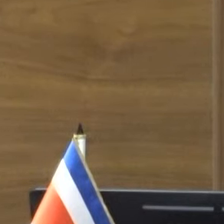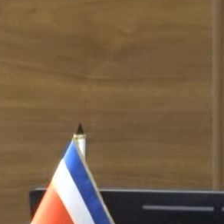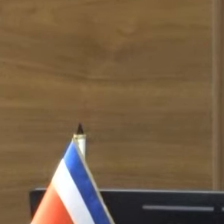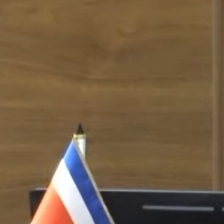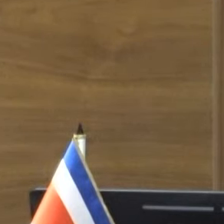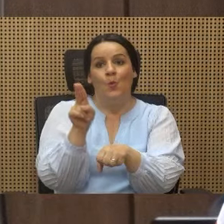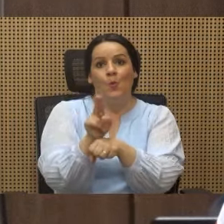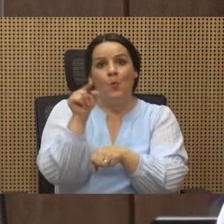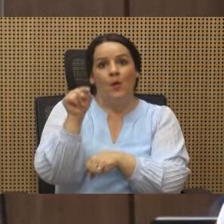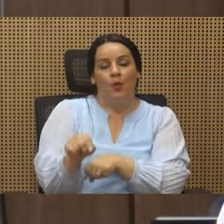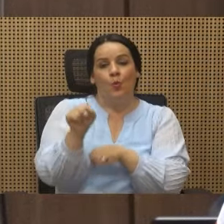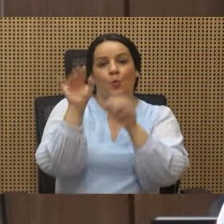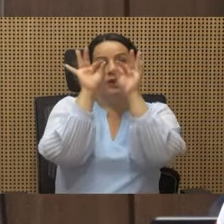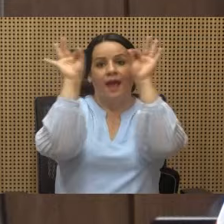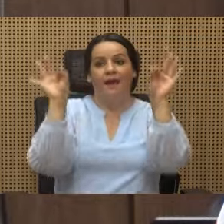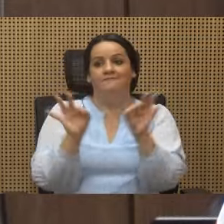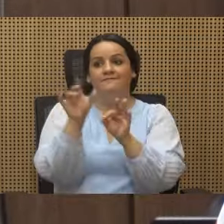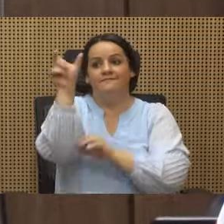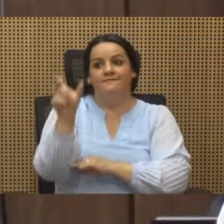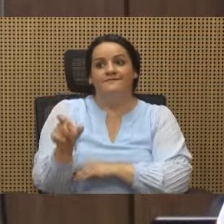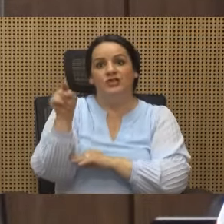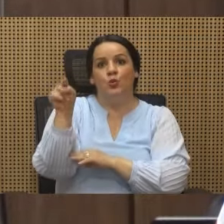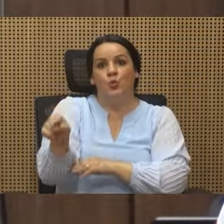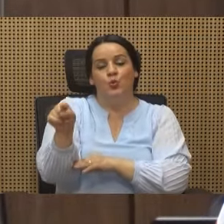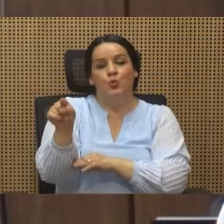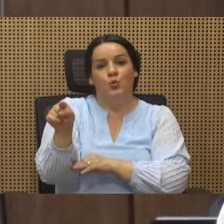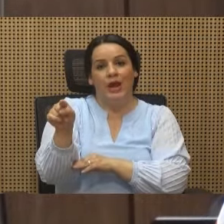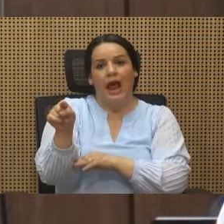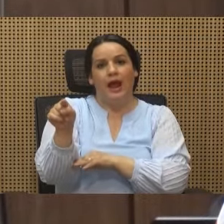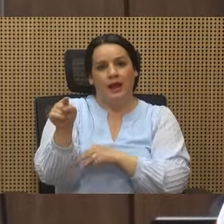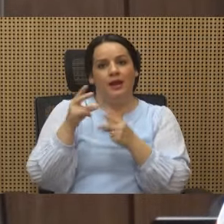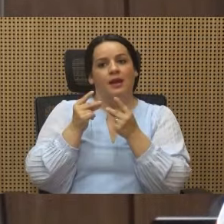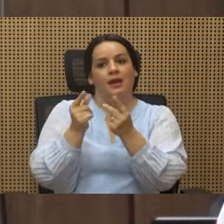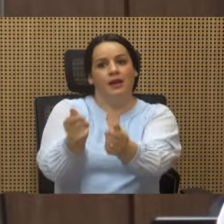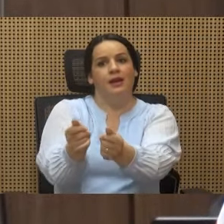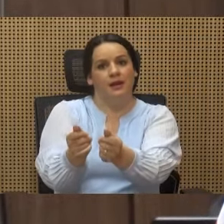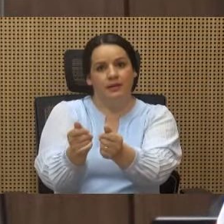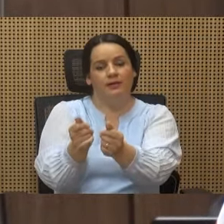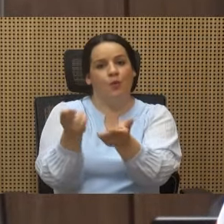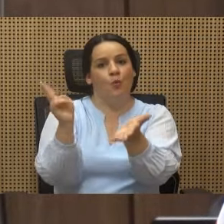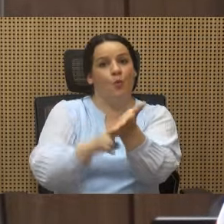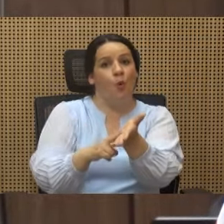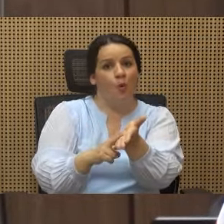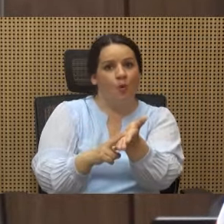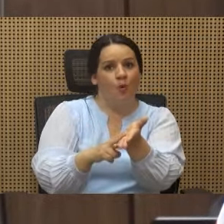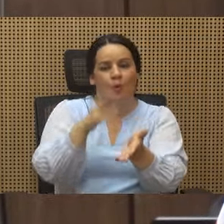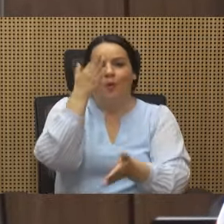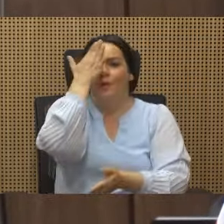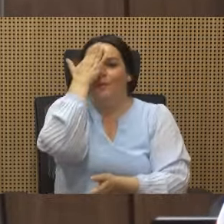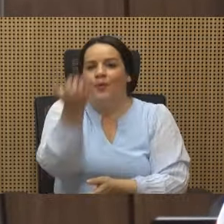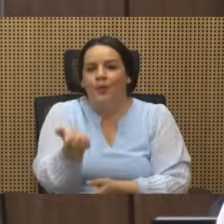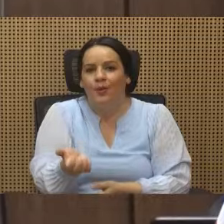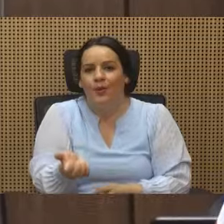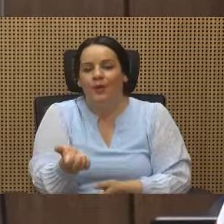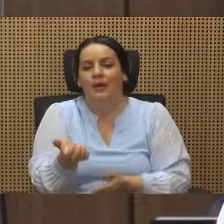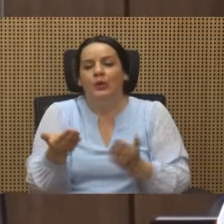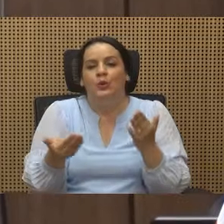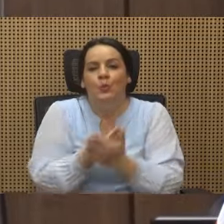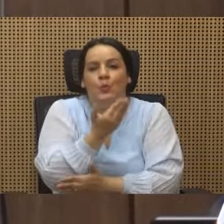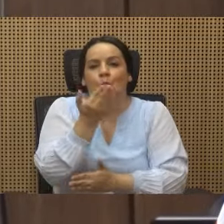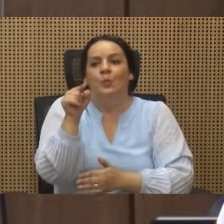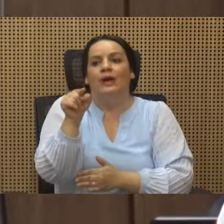manipular criterios técnicos y priorizar la contratación del sinar así como por los delitos de perjurio y falso testimonio en